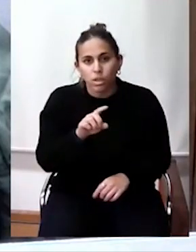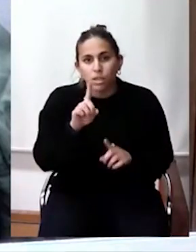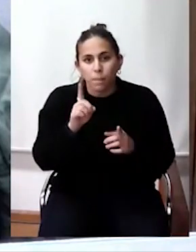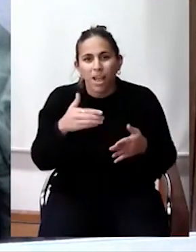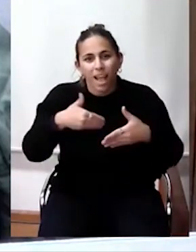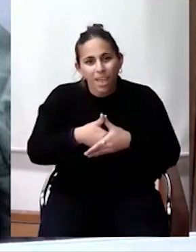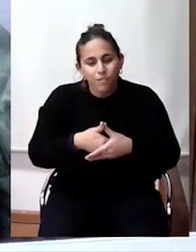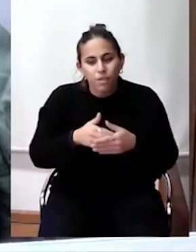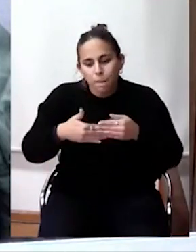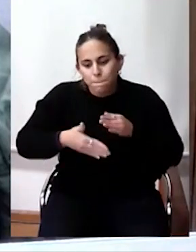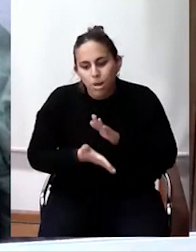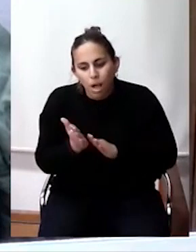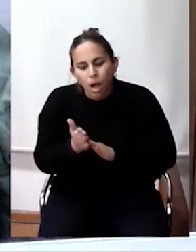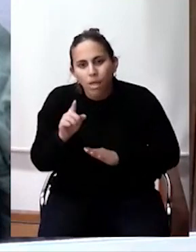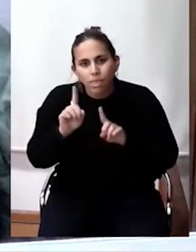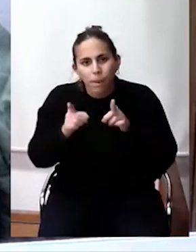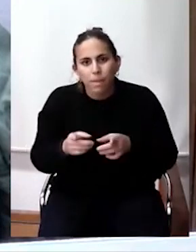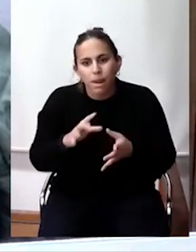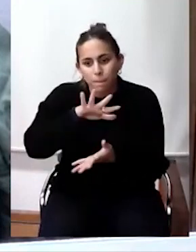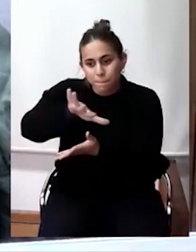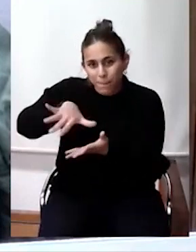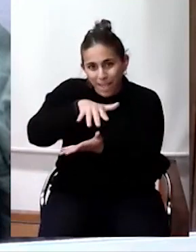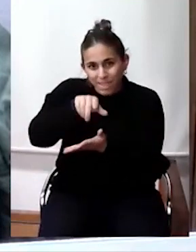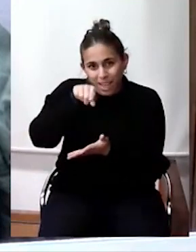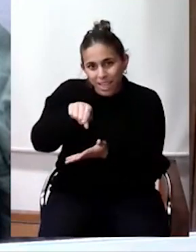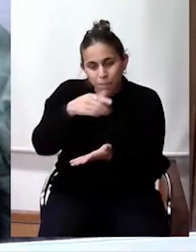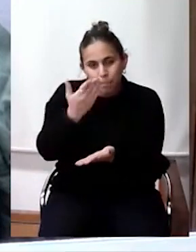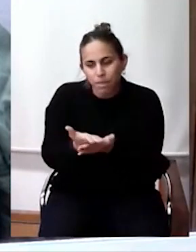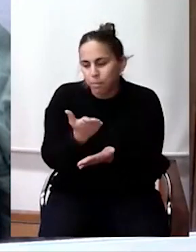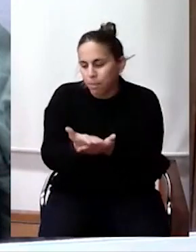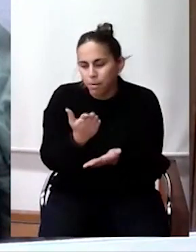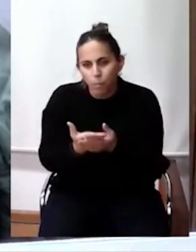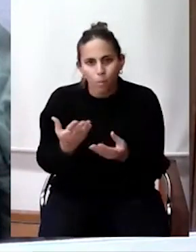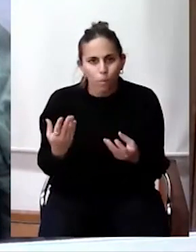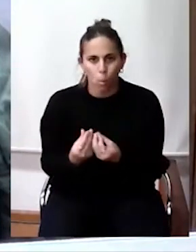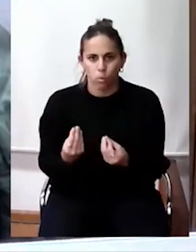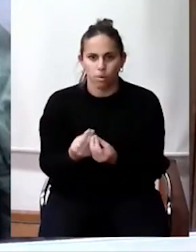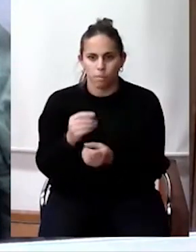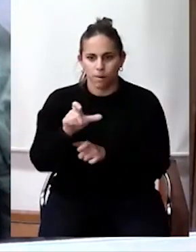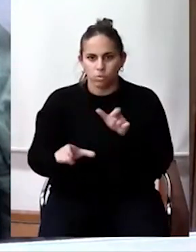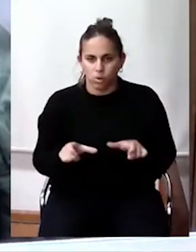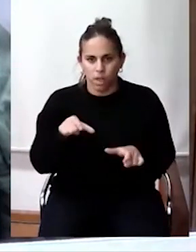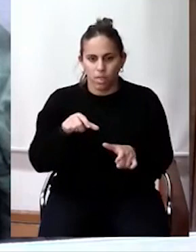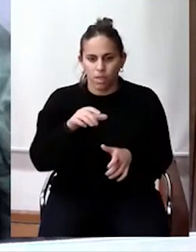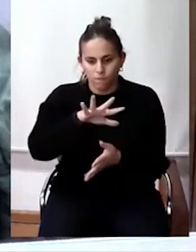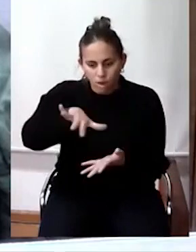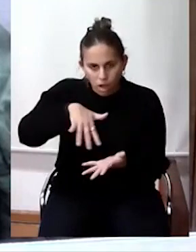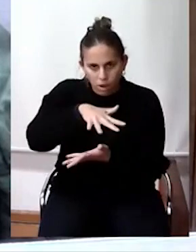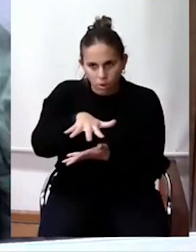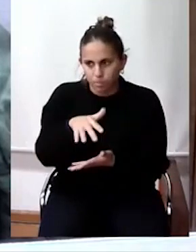Próximamente vamos a tener también la plaza tan Pedida y solicitada por muchos habitant antes de del